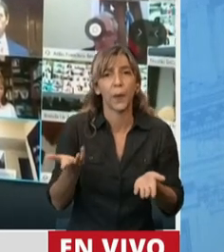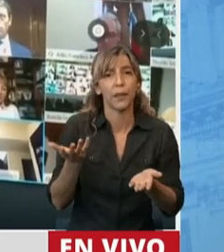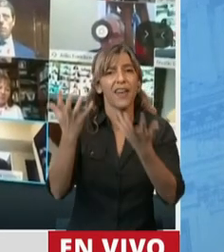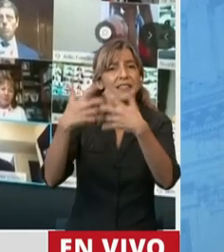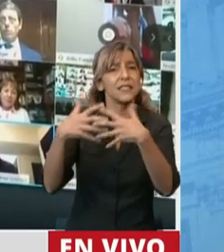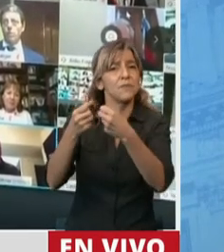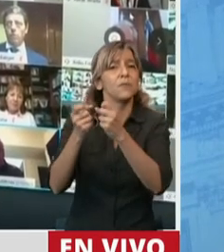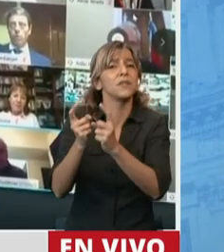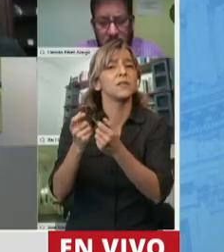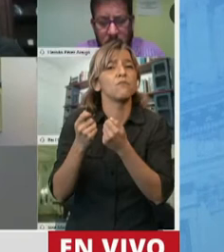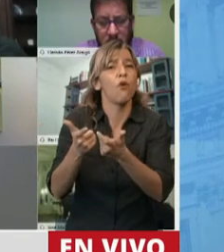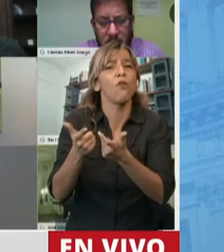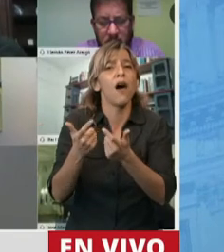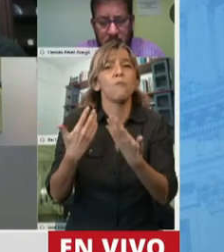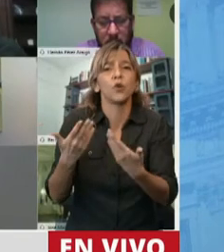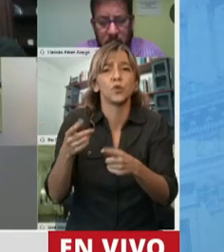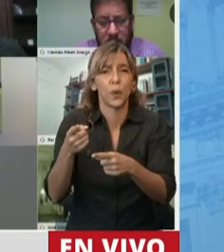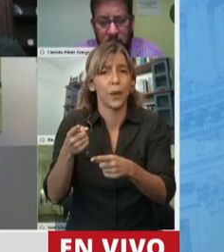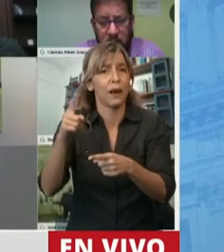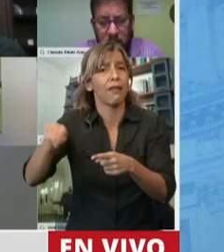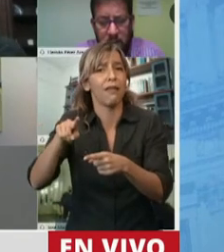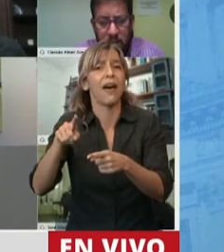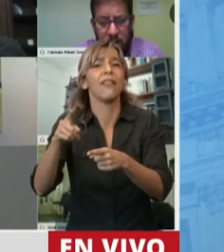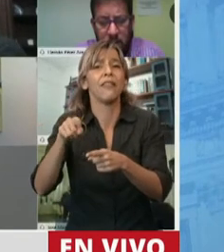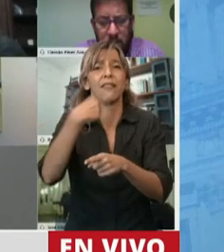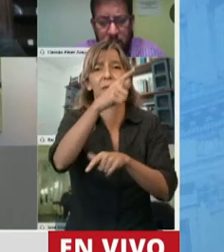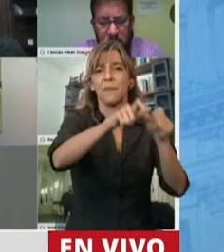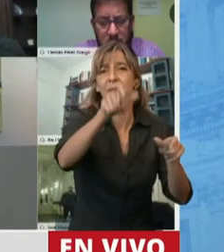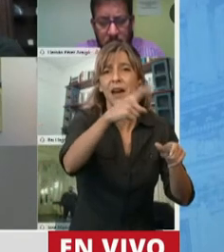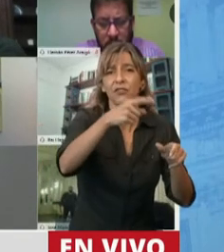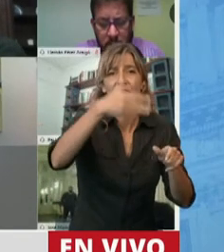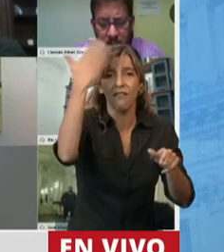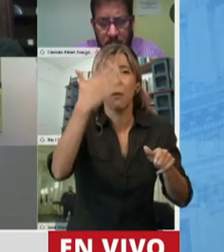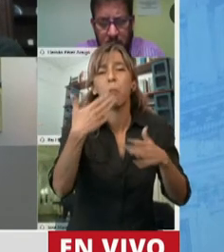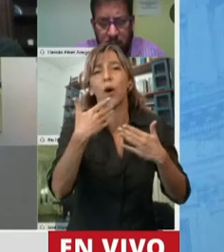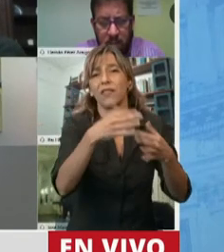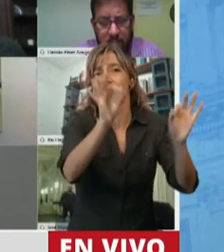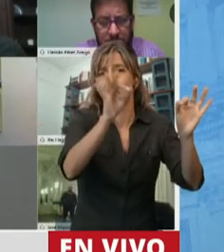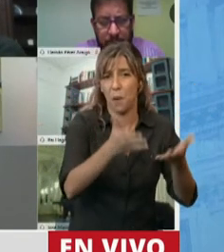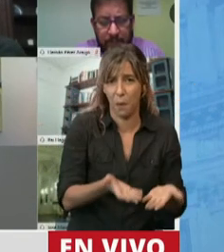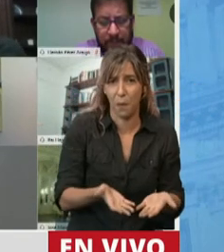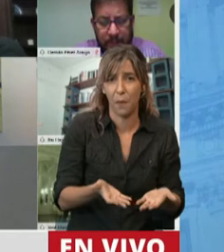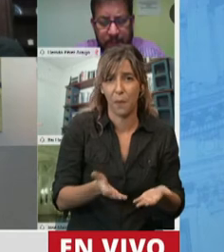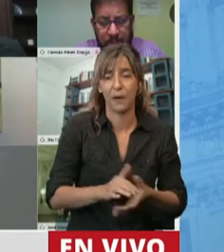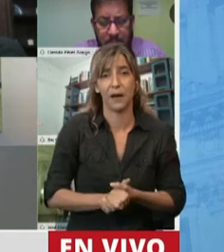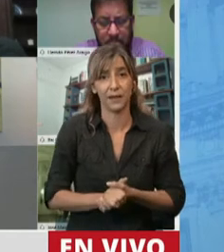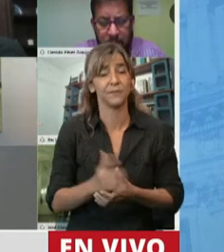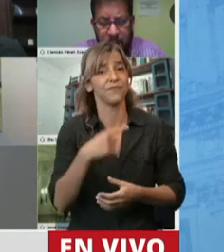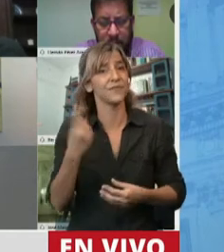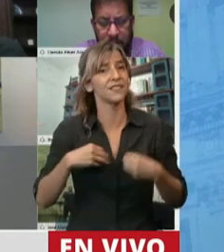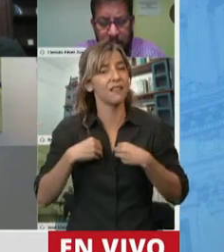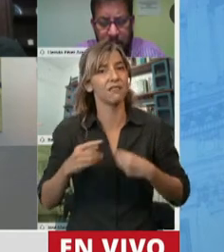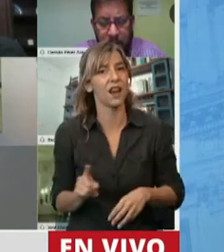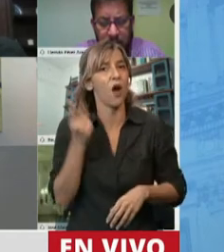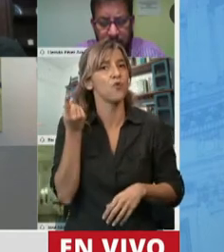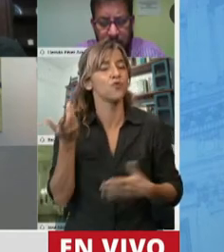vidas. Nos tiene que llenar de orgullo a todos. El mismo orgullo que sentimos todos los argentinos cuando recordamos